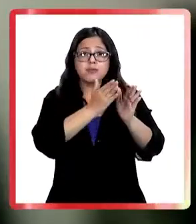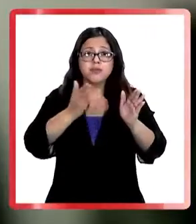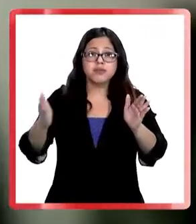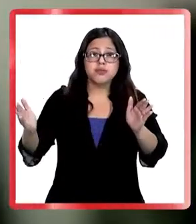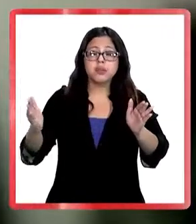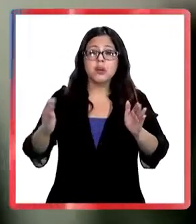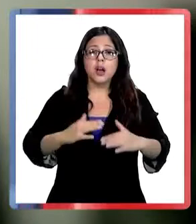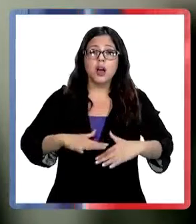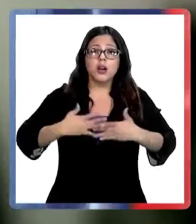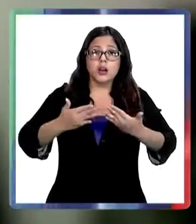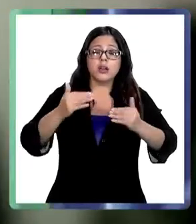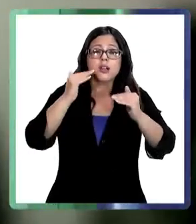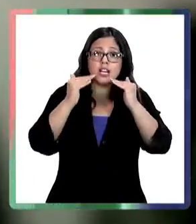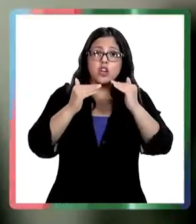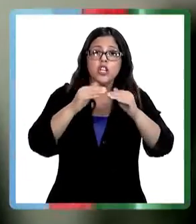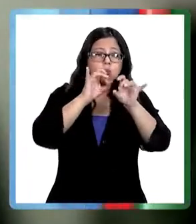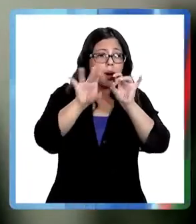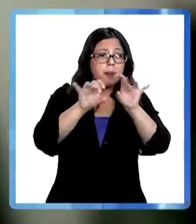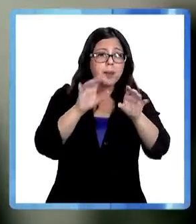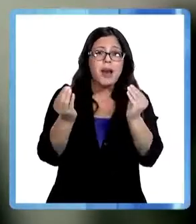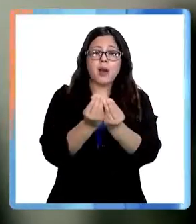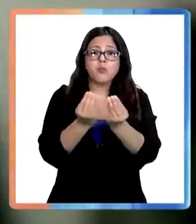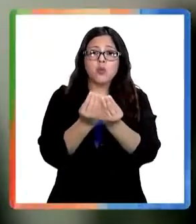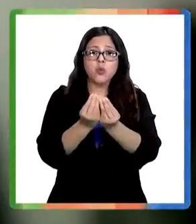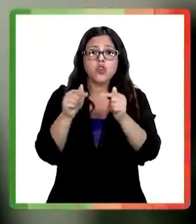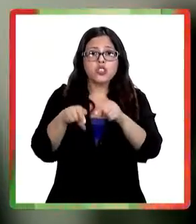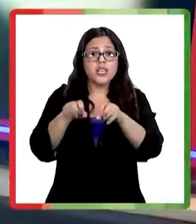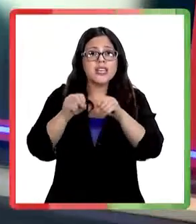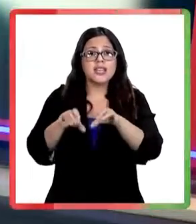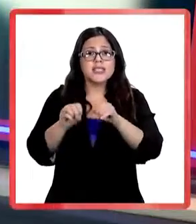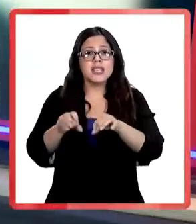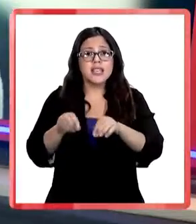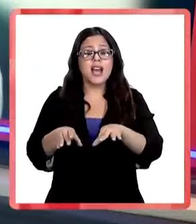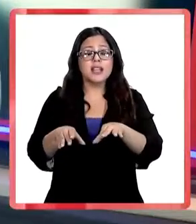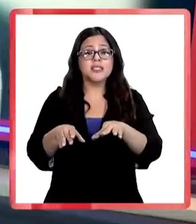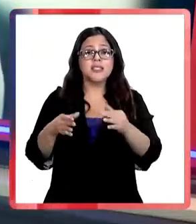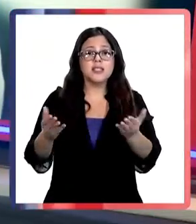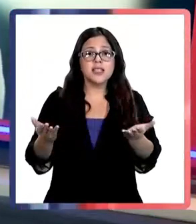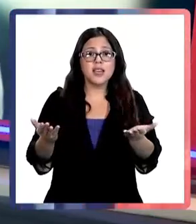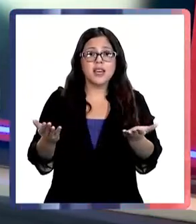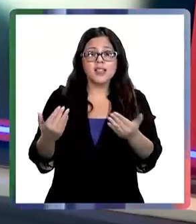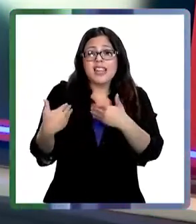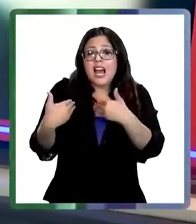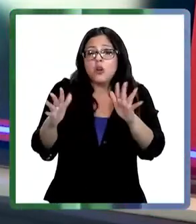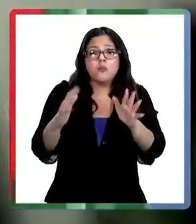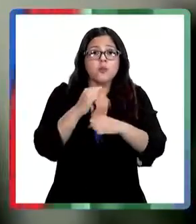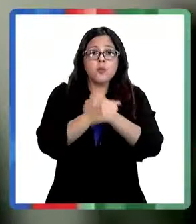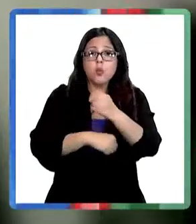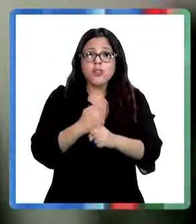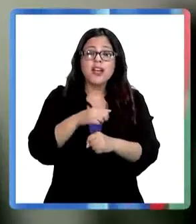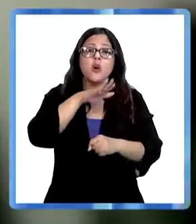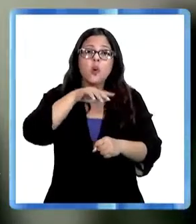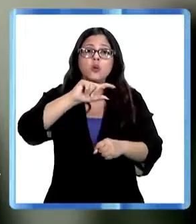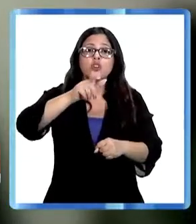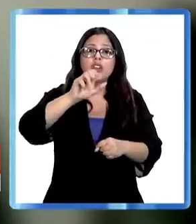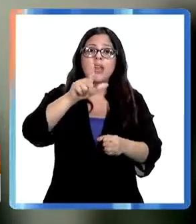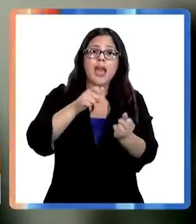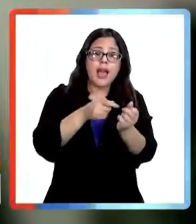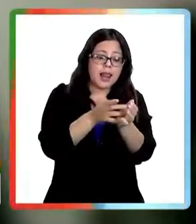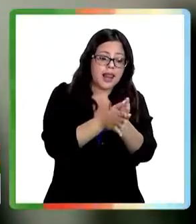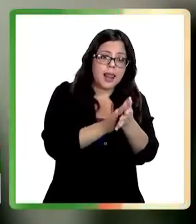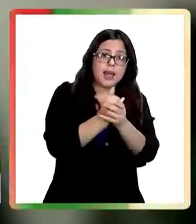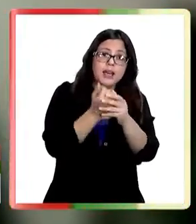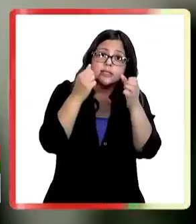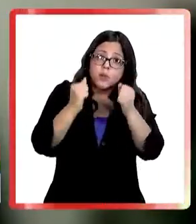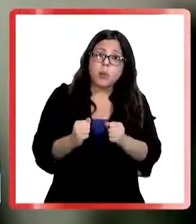de altos síntomas, los niños contagian mucho. Enseñarle en la medida que se puede, independiente de la edad, o el uso de alcohol gel, si